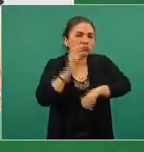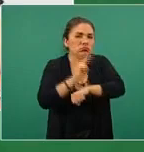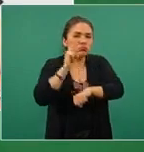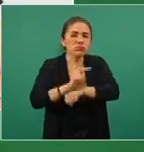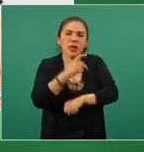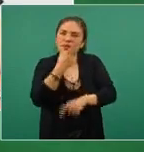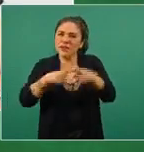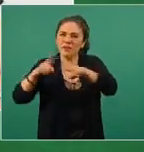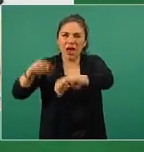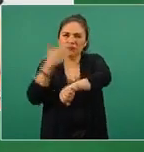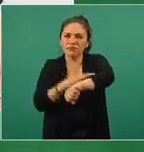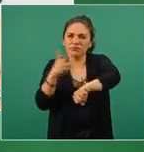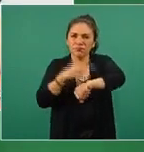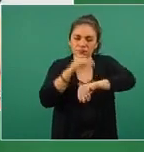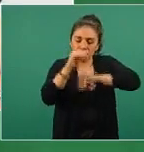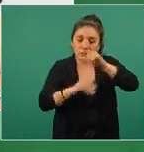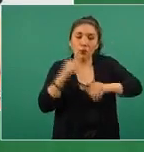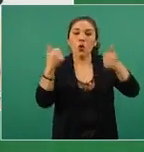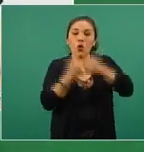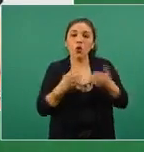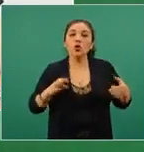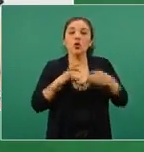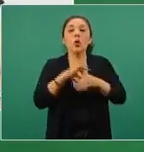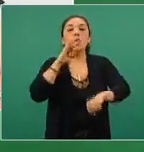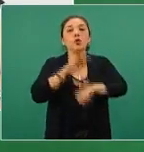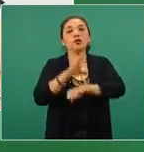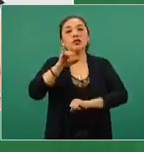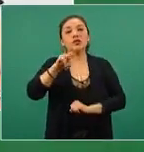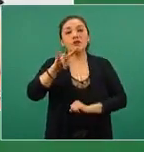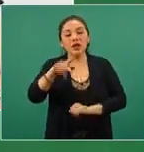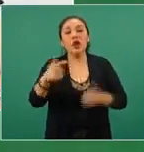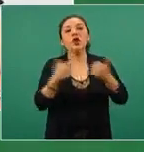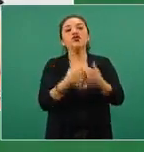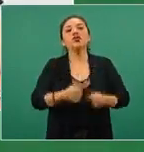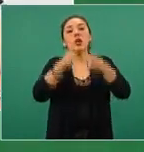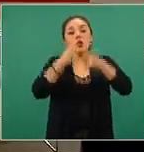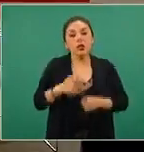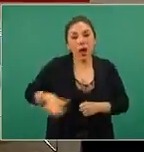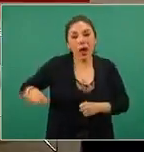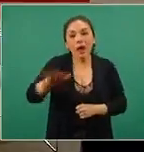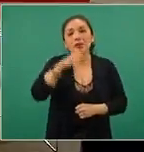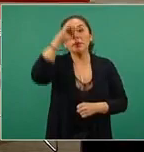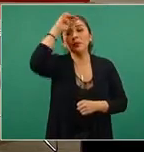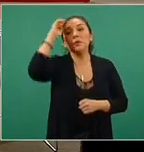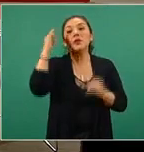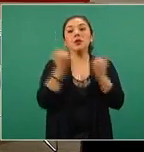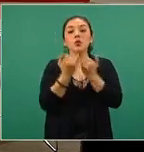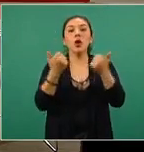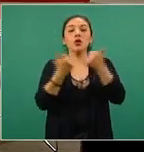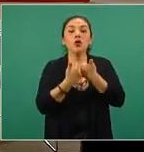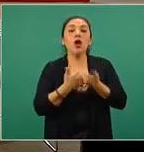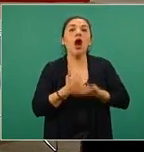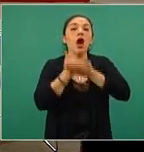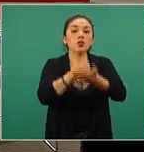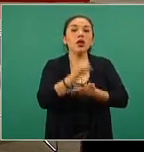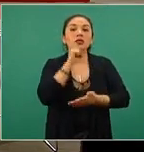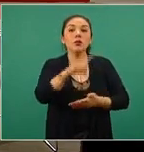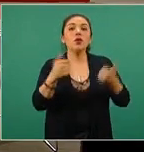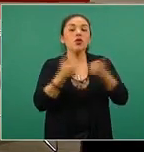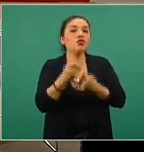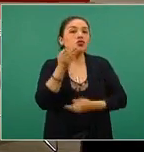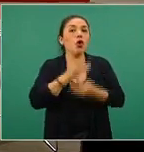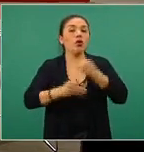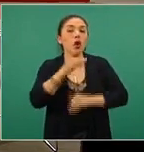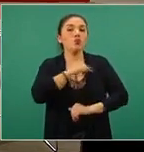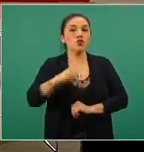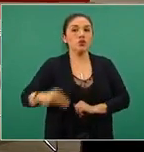dichos protocolos en conjunto con Protección Civil, con Seguridad Pública, así también con la colaboración de todos